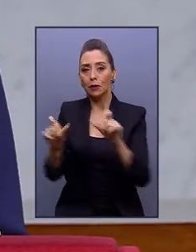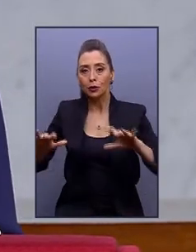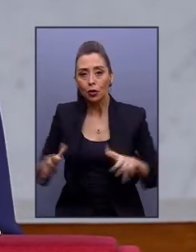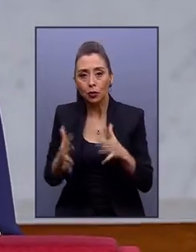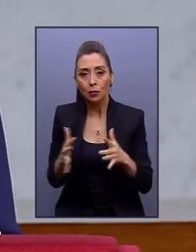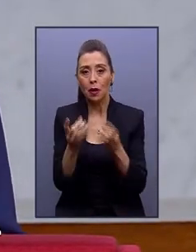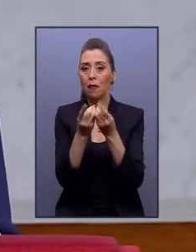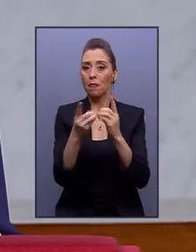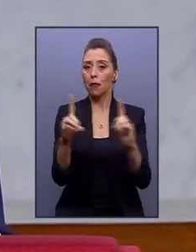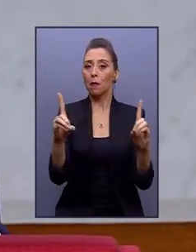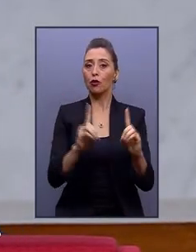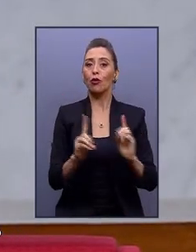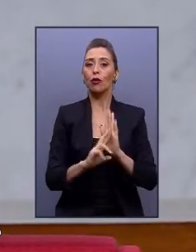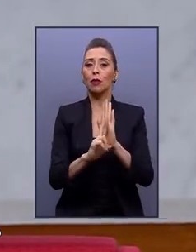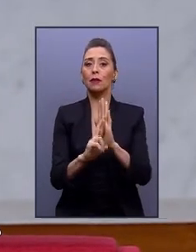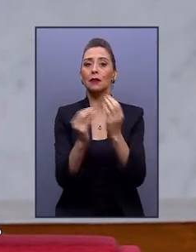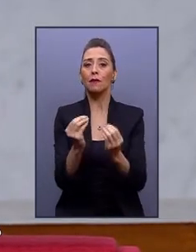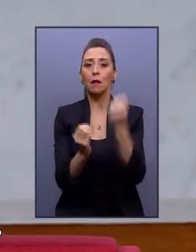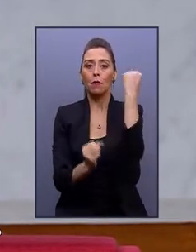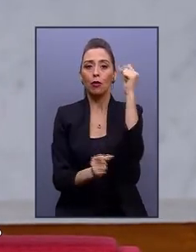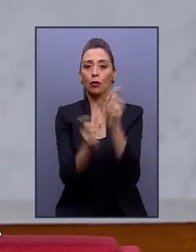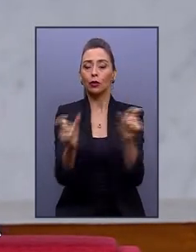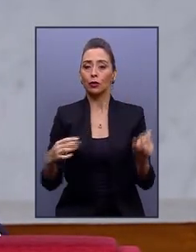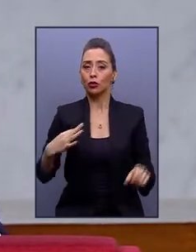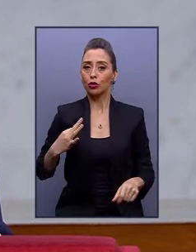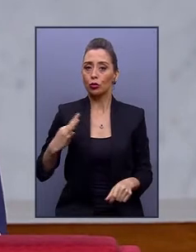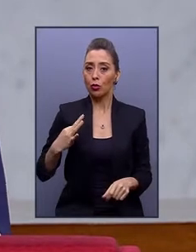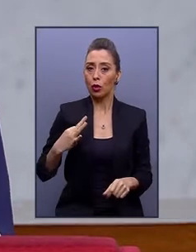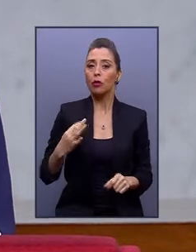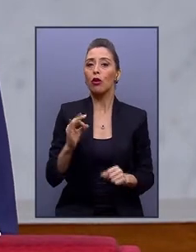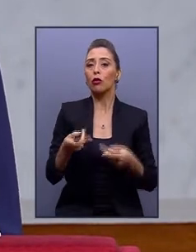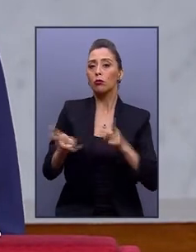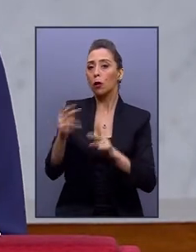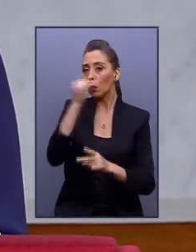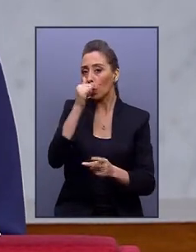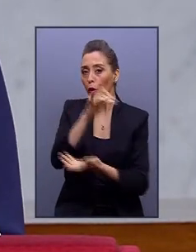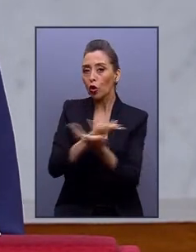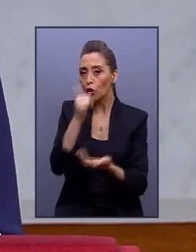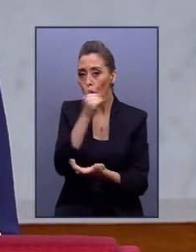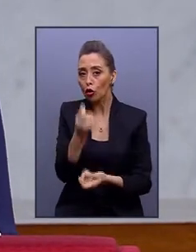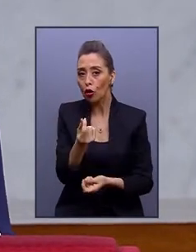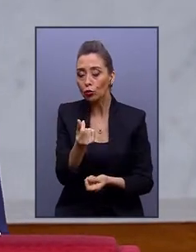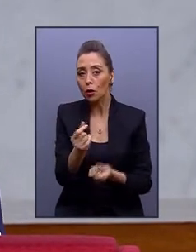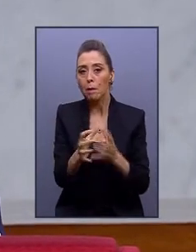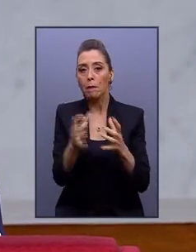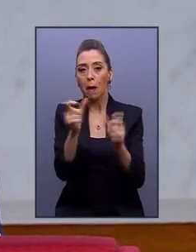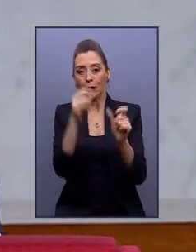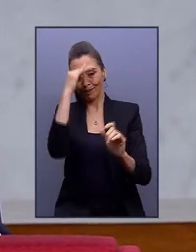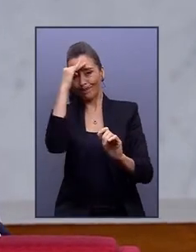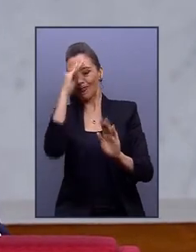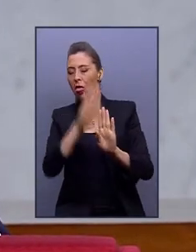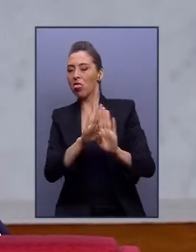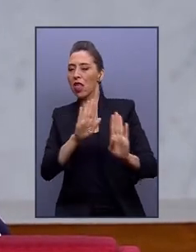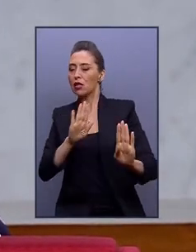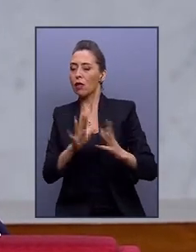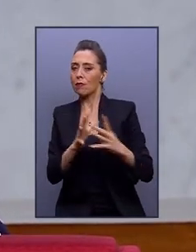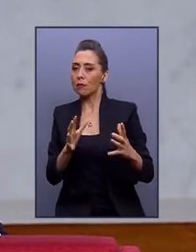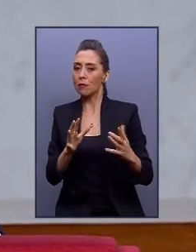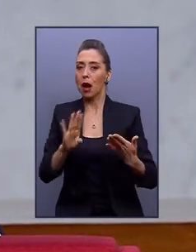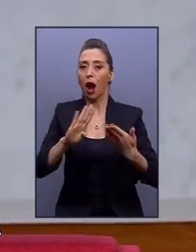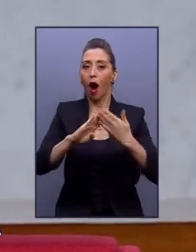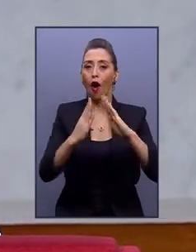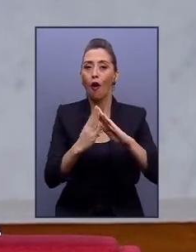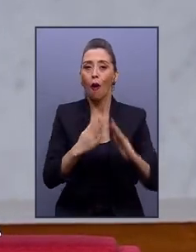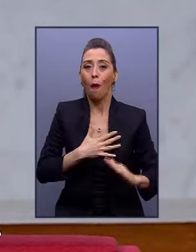si la democracia no representa bien el poder de los ciudadanos o se tolera la corrupción, crece la desconfianza y el sentido de comunidad